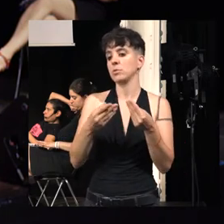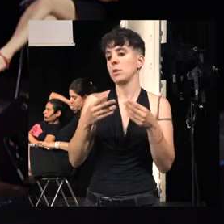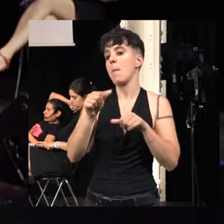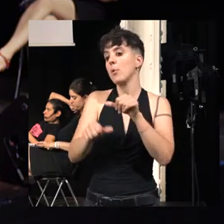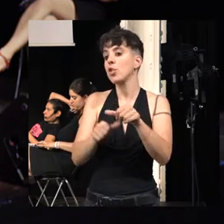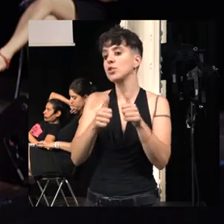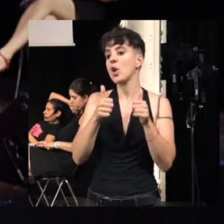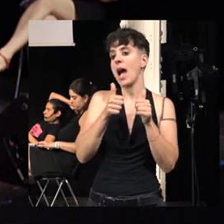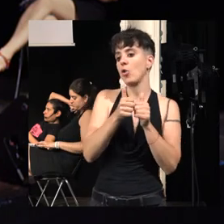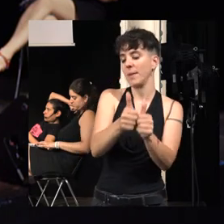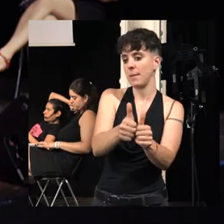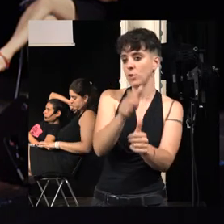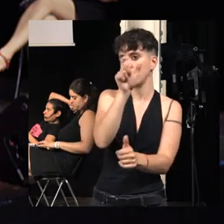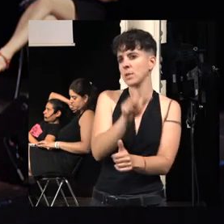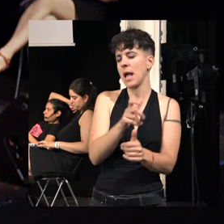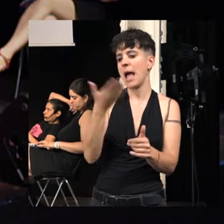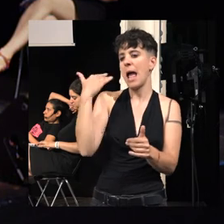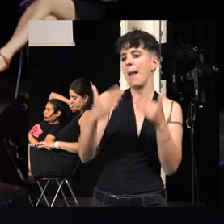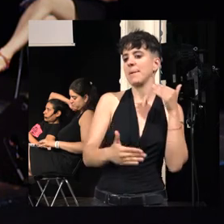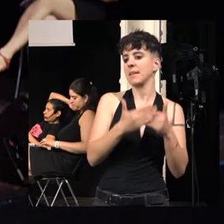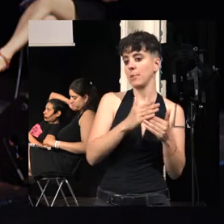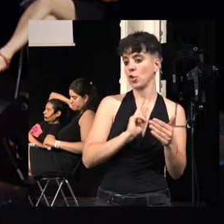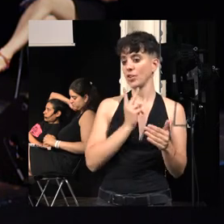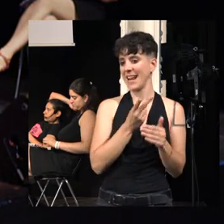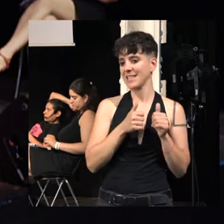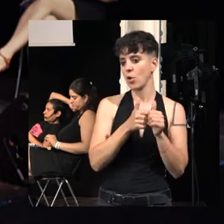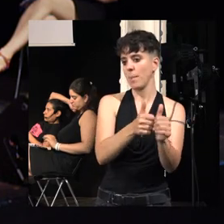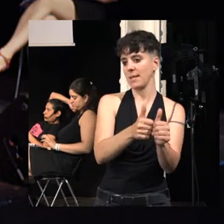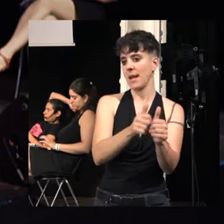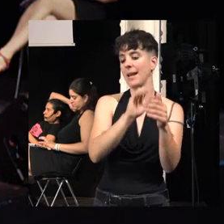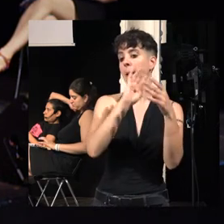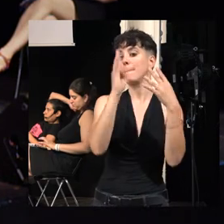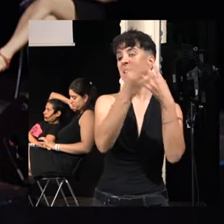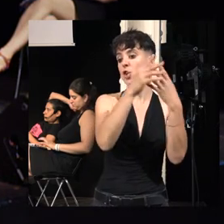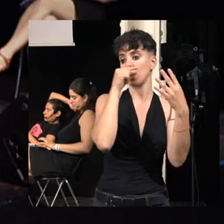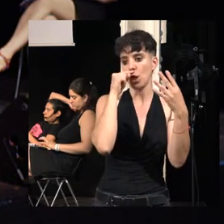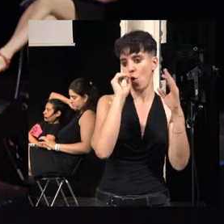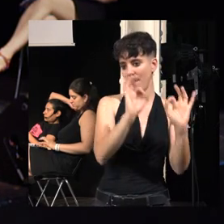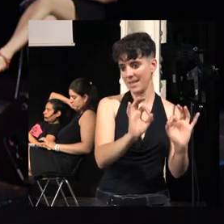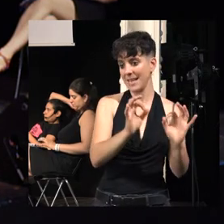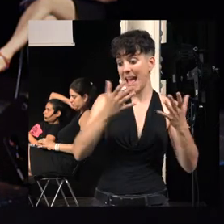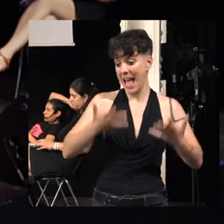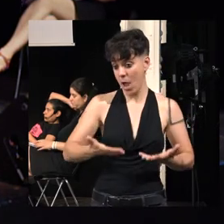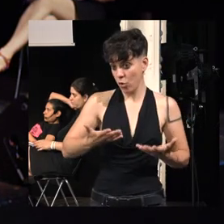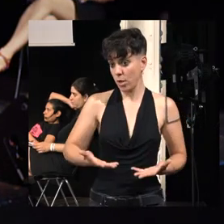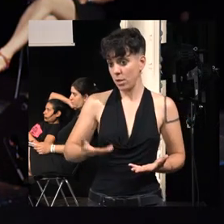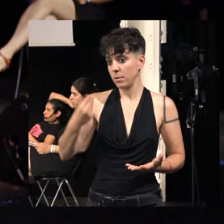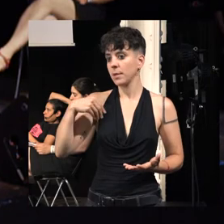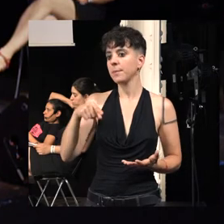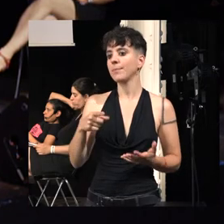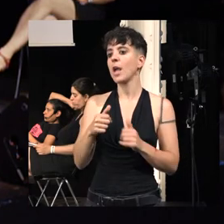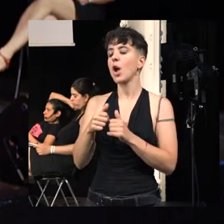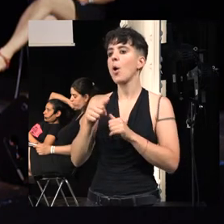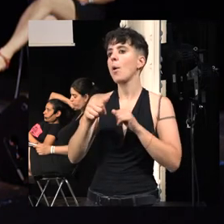personas. Inicialmente íbamos a acompañar personas trans que estaban en prisiones de hombres. Hoy en día es un proceso